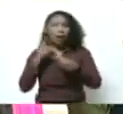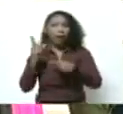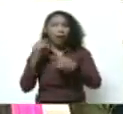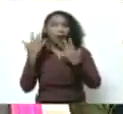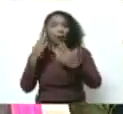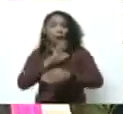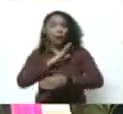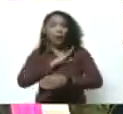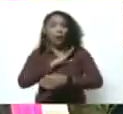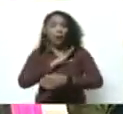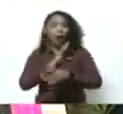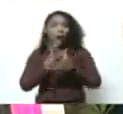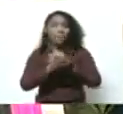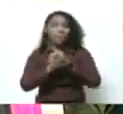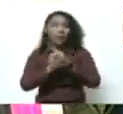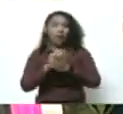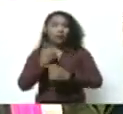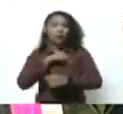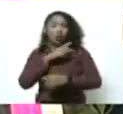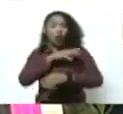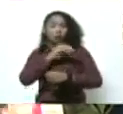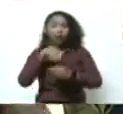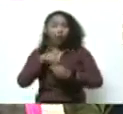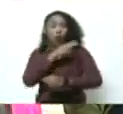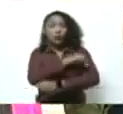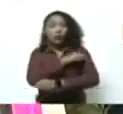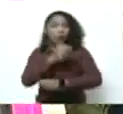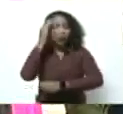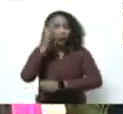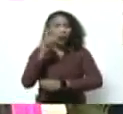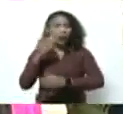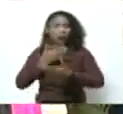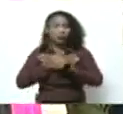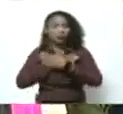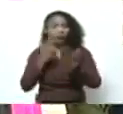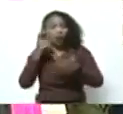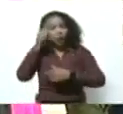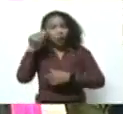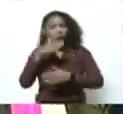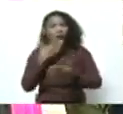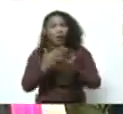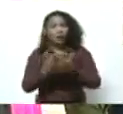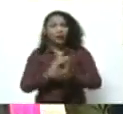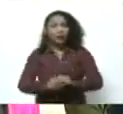manos amigas en nuestros hospitales militares que le sirven al pueblo. Muchas gracias.